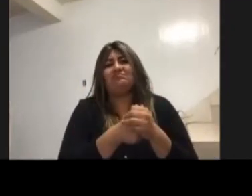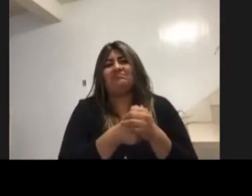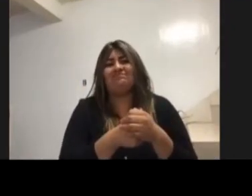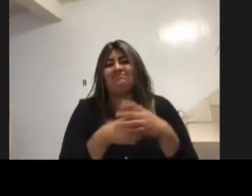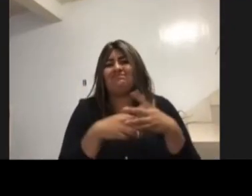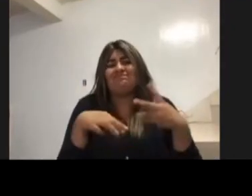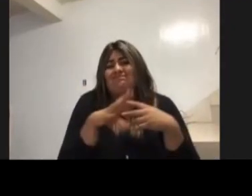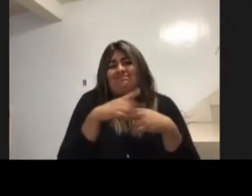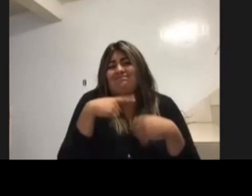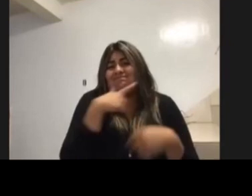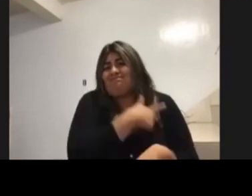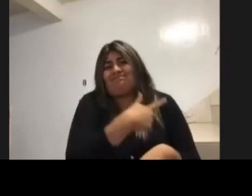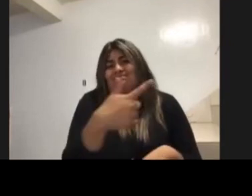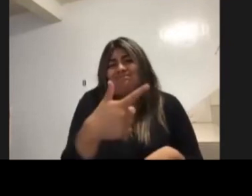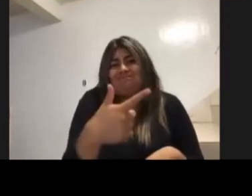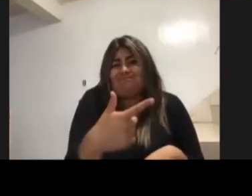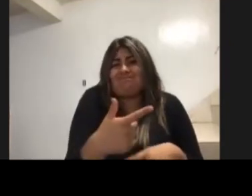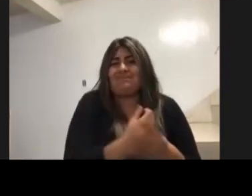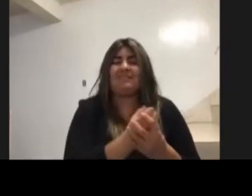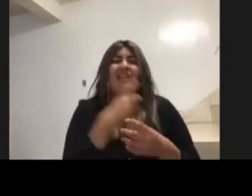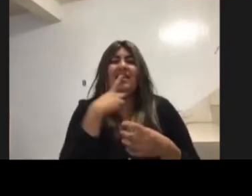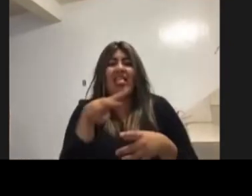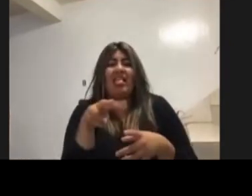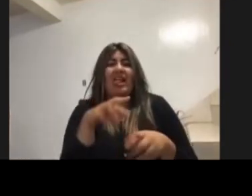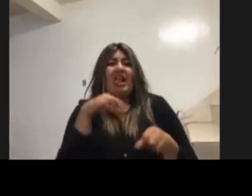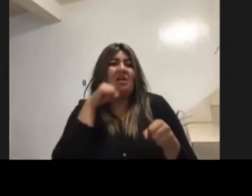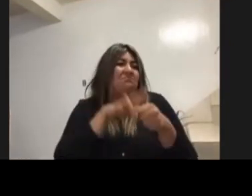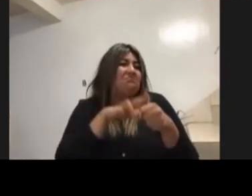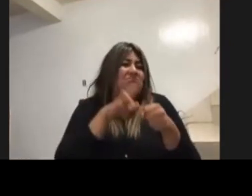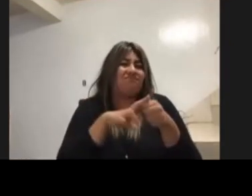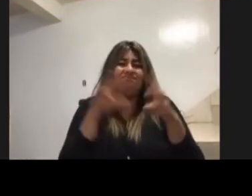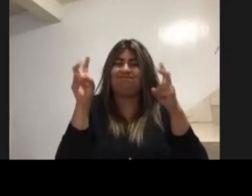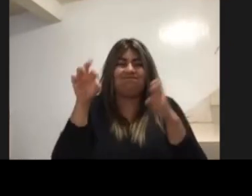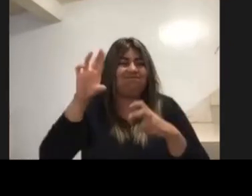estamos tratando de hablar del maestro de educación básica únicamente,